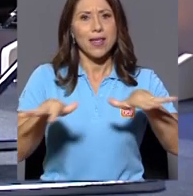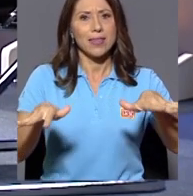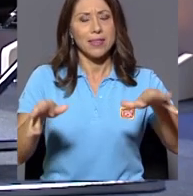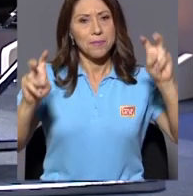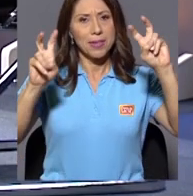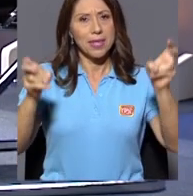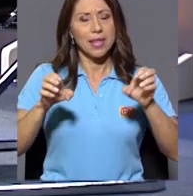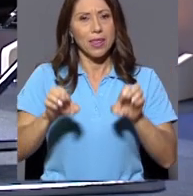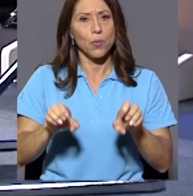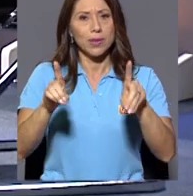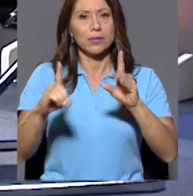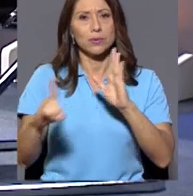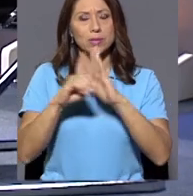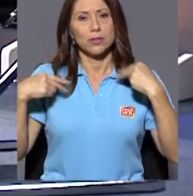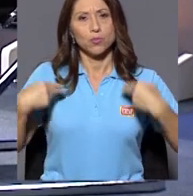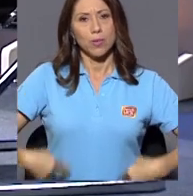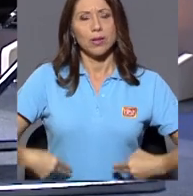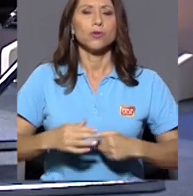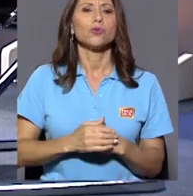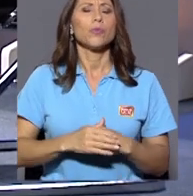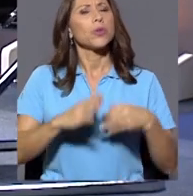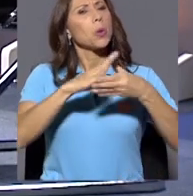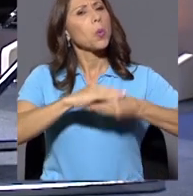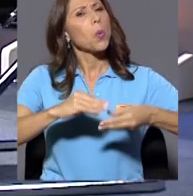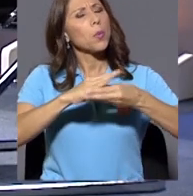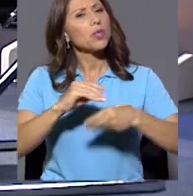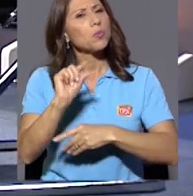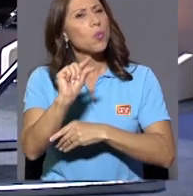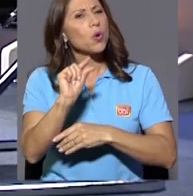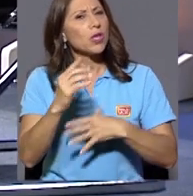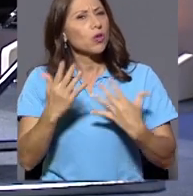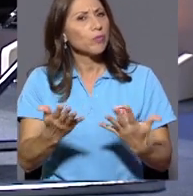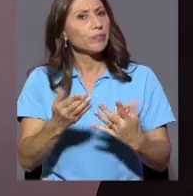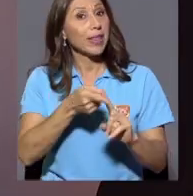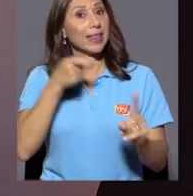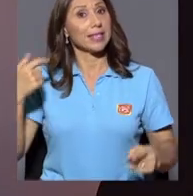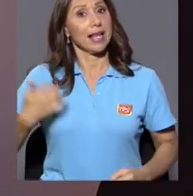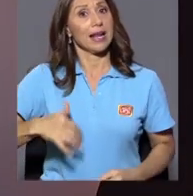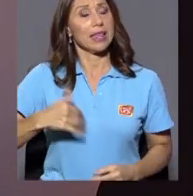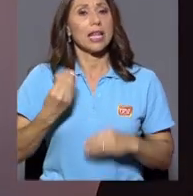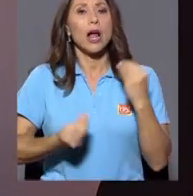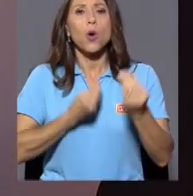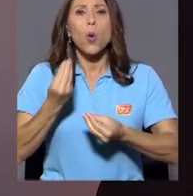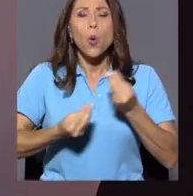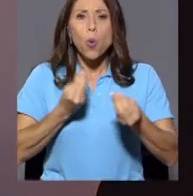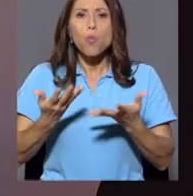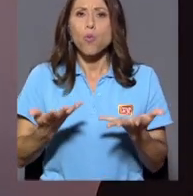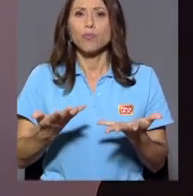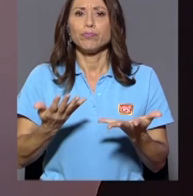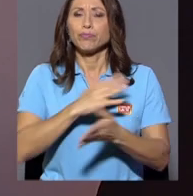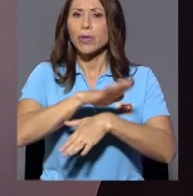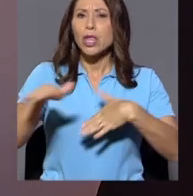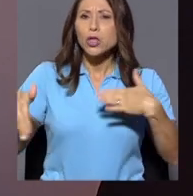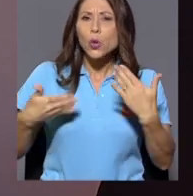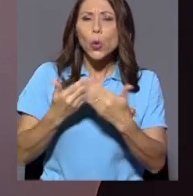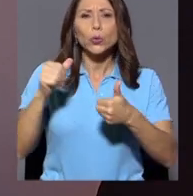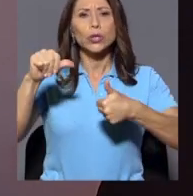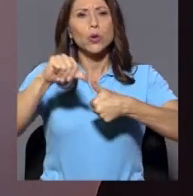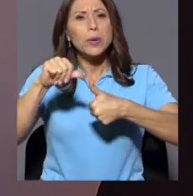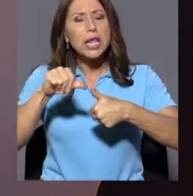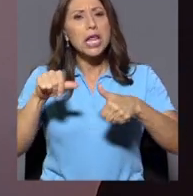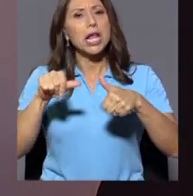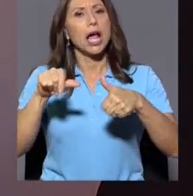materia de educación en derechos humanos comenté me un poquito cómo es que desde la argentina vienen haciendo inclusive en todo